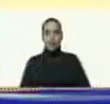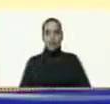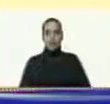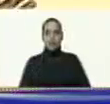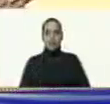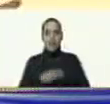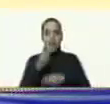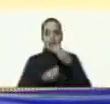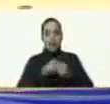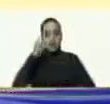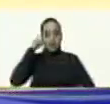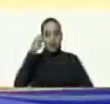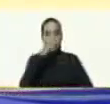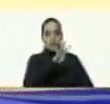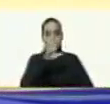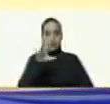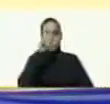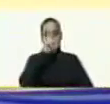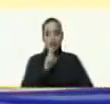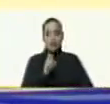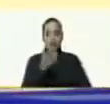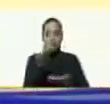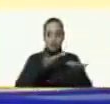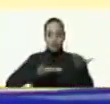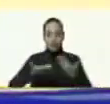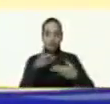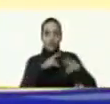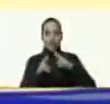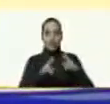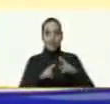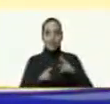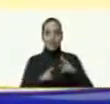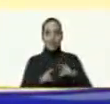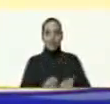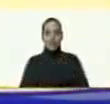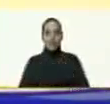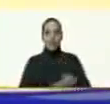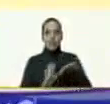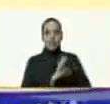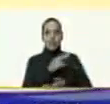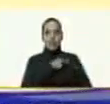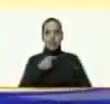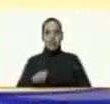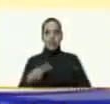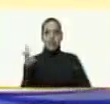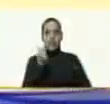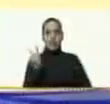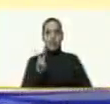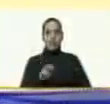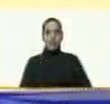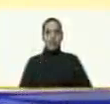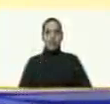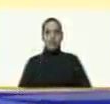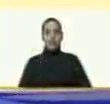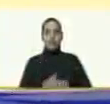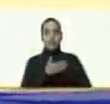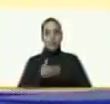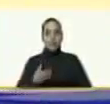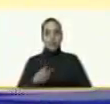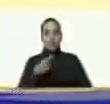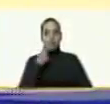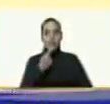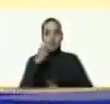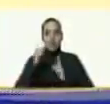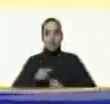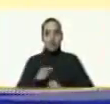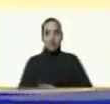la celebración de los 45 años de las relaciones diplomáticas entre China y Venezuela. Quiero también comentarle, señor presidente,